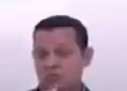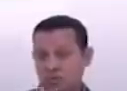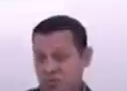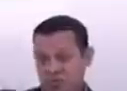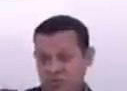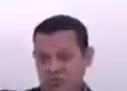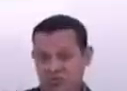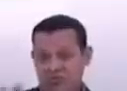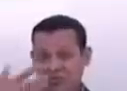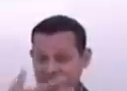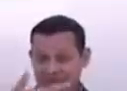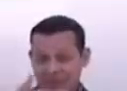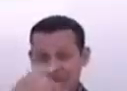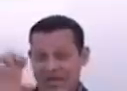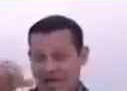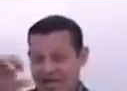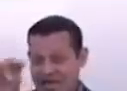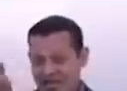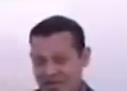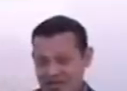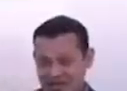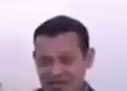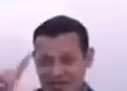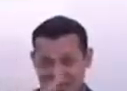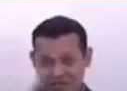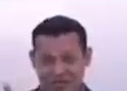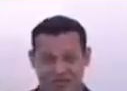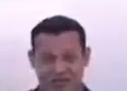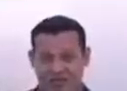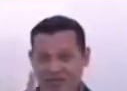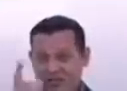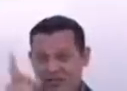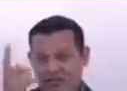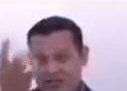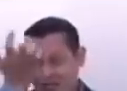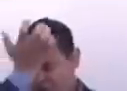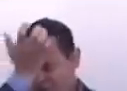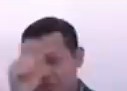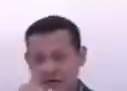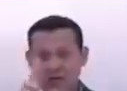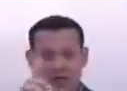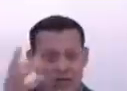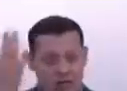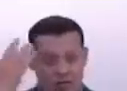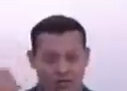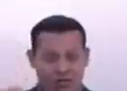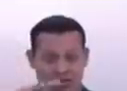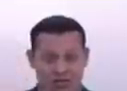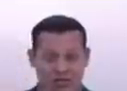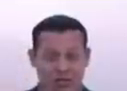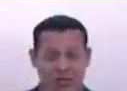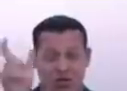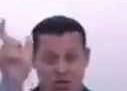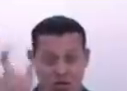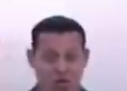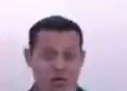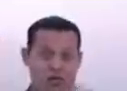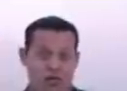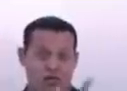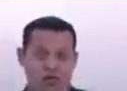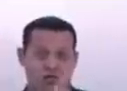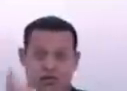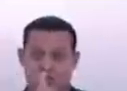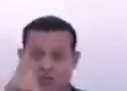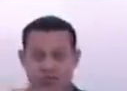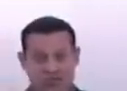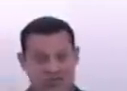insensata cuando vemos que también la diputada de los hoteles de lujo, que no pareciera que no sale de ahí más que para hablar